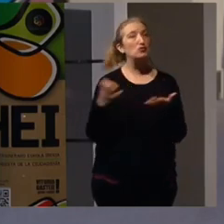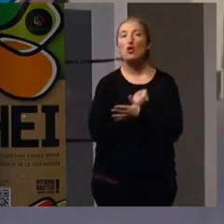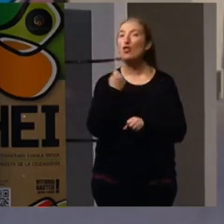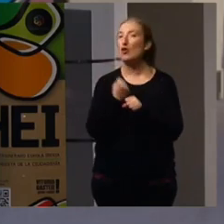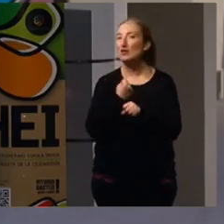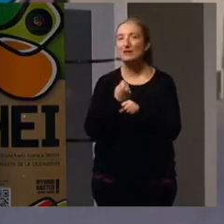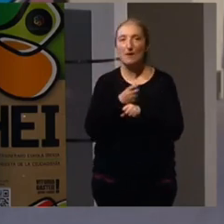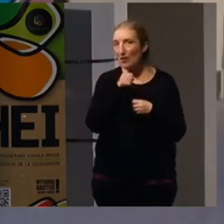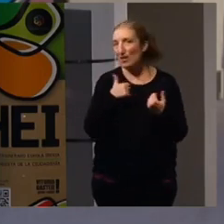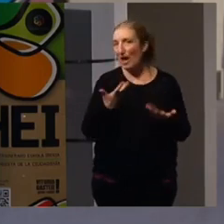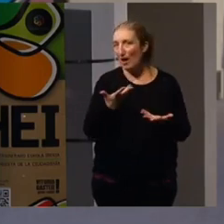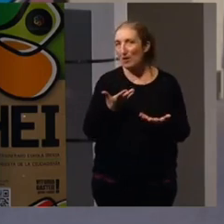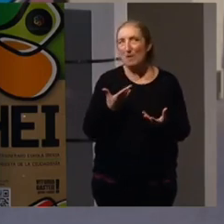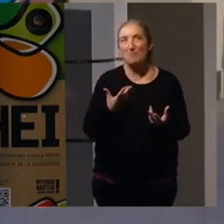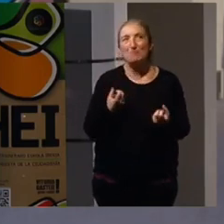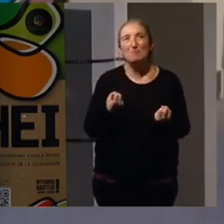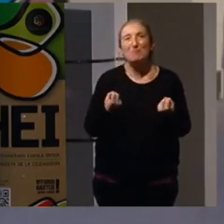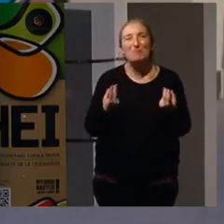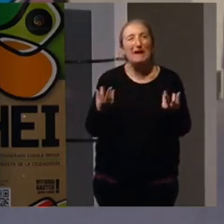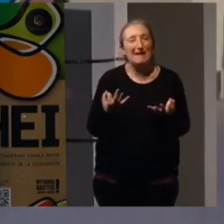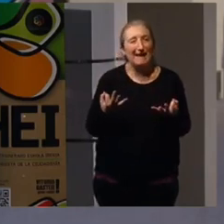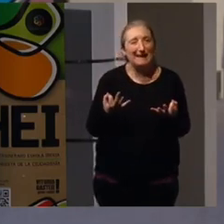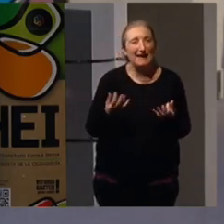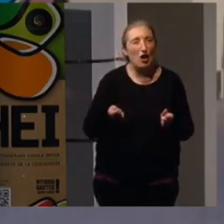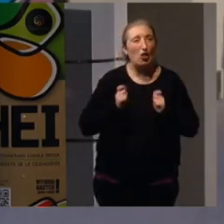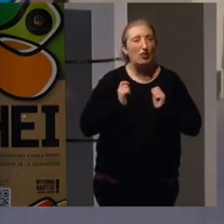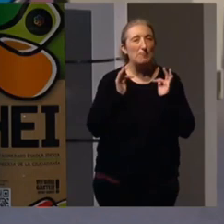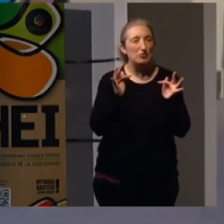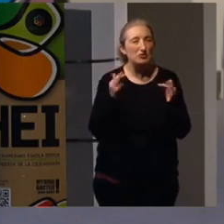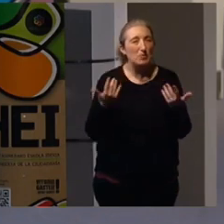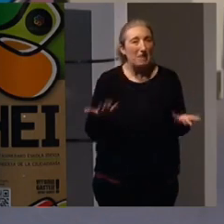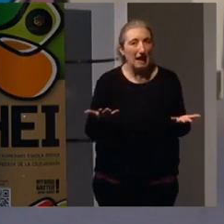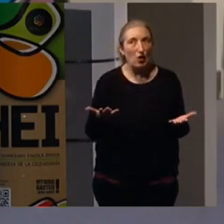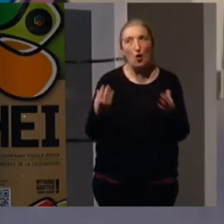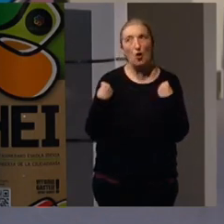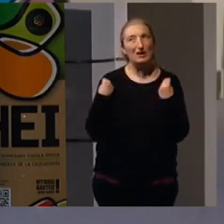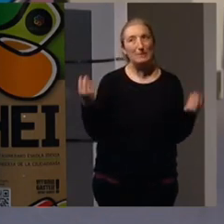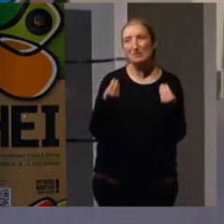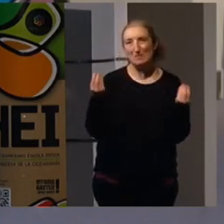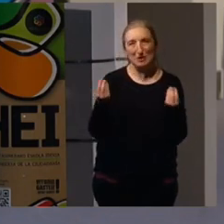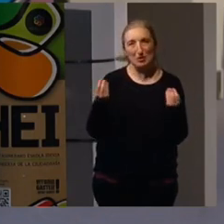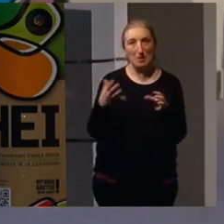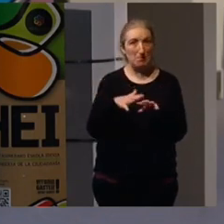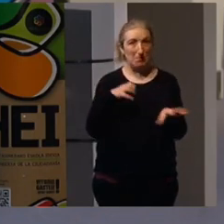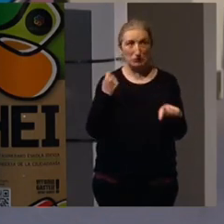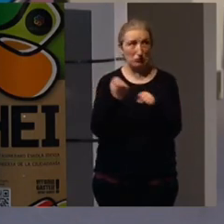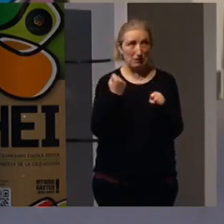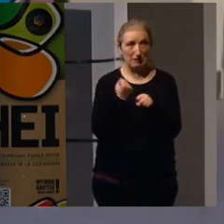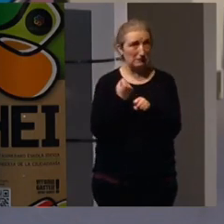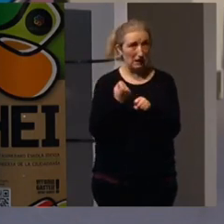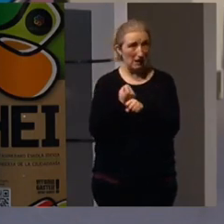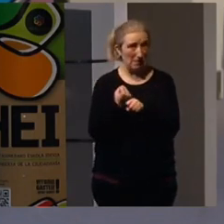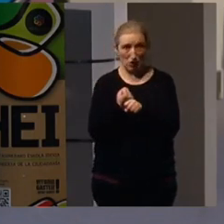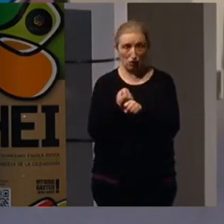el trabajo que se hace a día de hoy sirve para algo o reporta en el beneficio de algo, hace que la vida sea mejor. La inmensa mayoría del trabajo, esto David